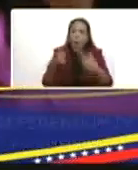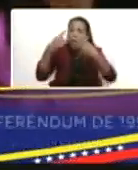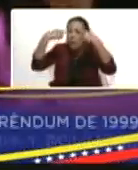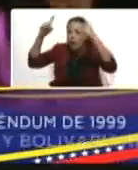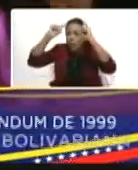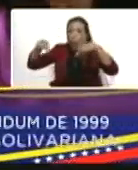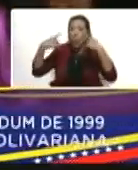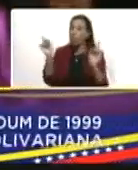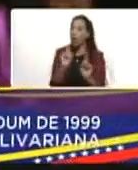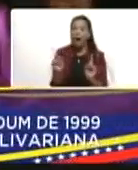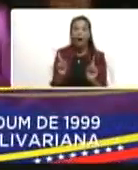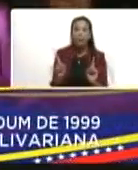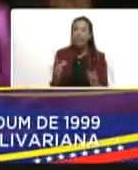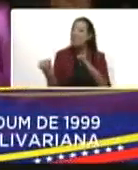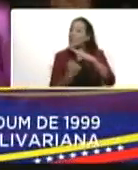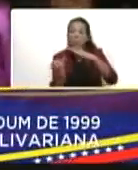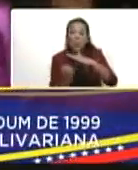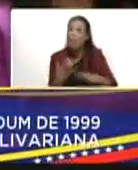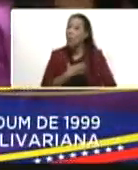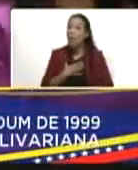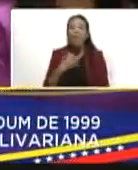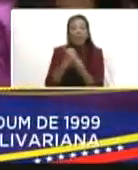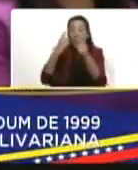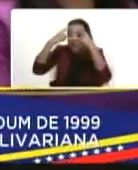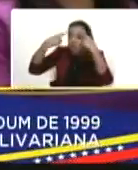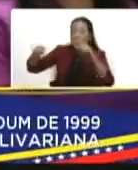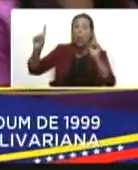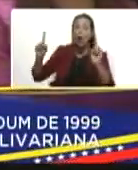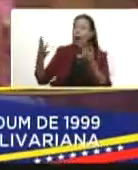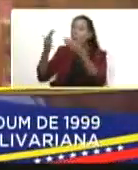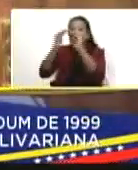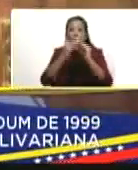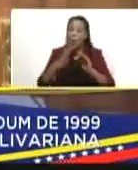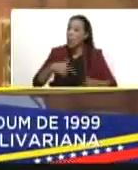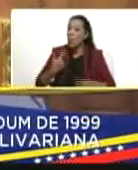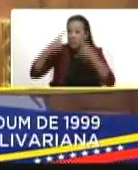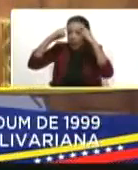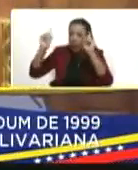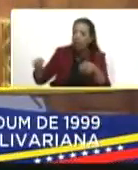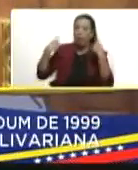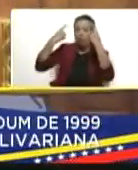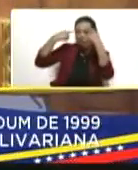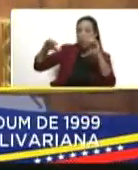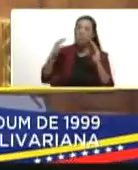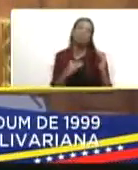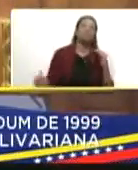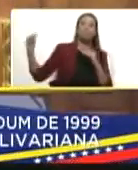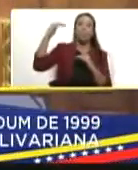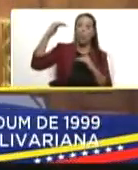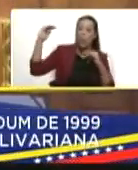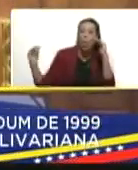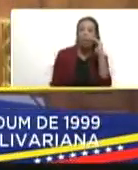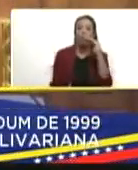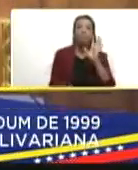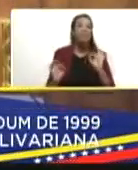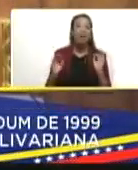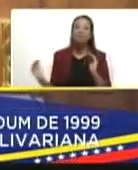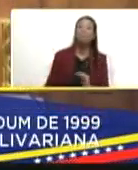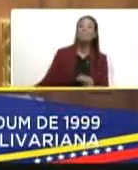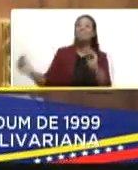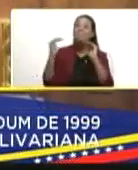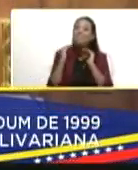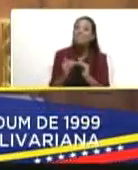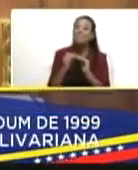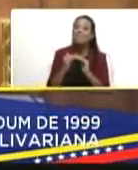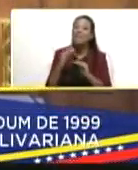democracia ninguna institución y menos el pueblo puede sentirse por encima o por debajo de ninguna otra